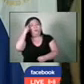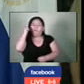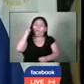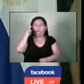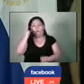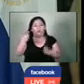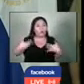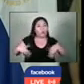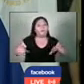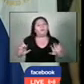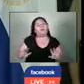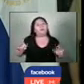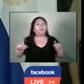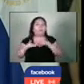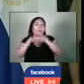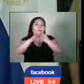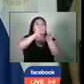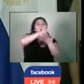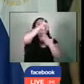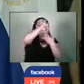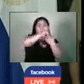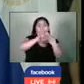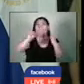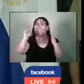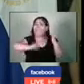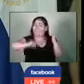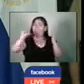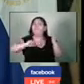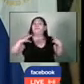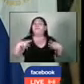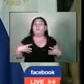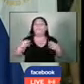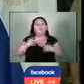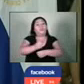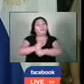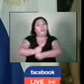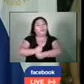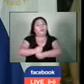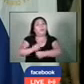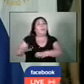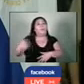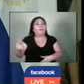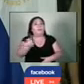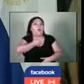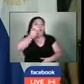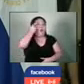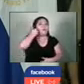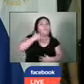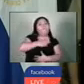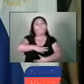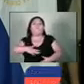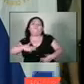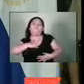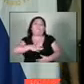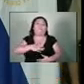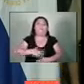nosotros ser un proyecto de seguridad, sí es un proyecto de seguridad, porque es un proyecto que mantiene a los jóvenes haciendo cosas buenas.